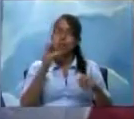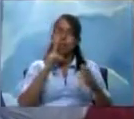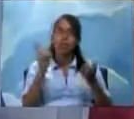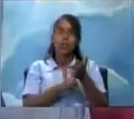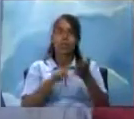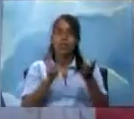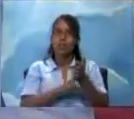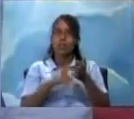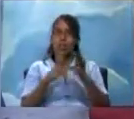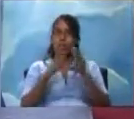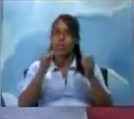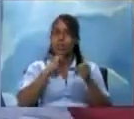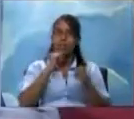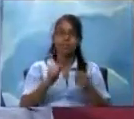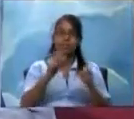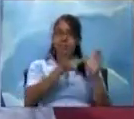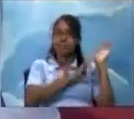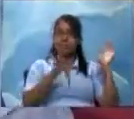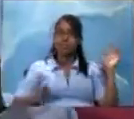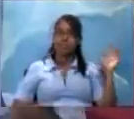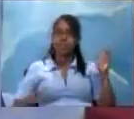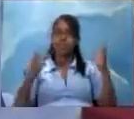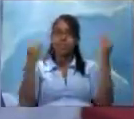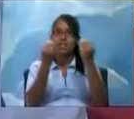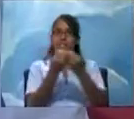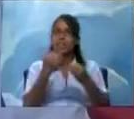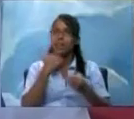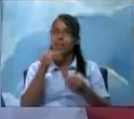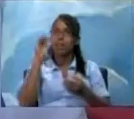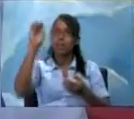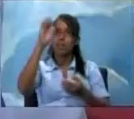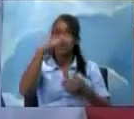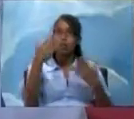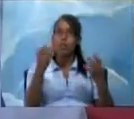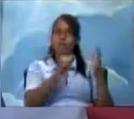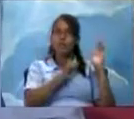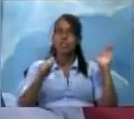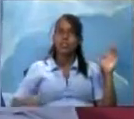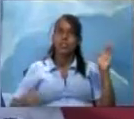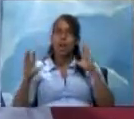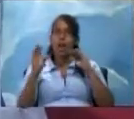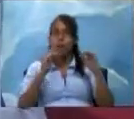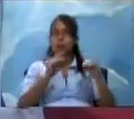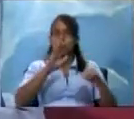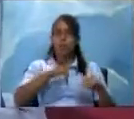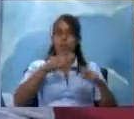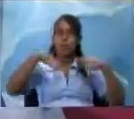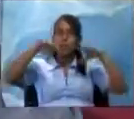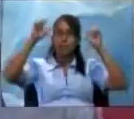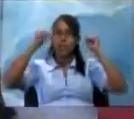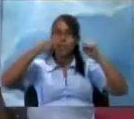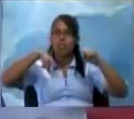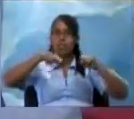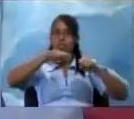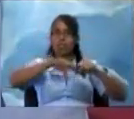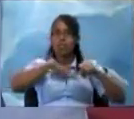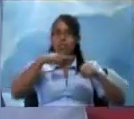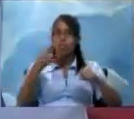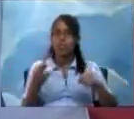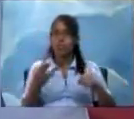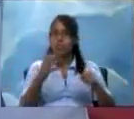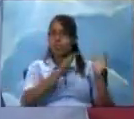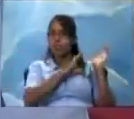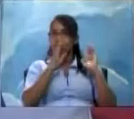que verdaderamente ya la venida de Cristo se acerca. Es algo futurable el cual el Señor habló y podemos entenderlo. Nosotros, para